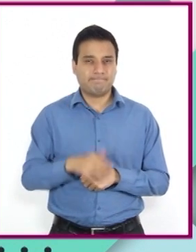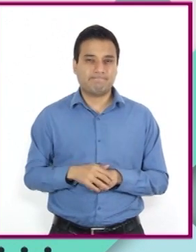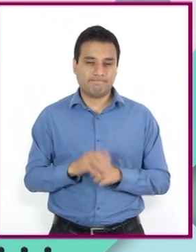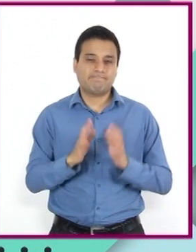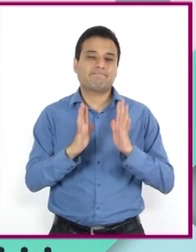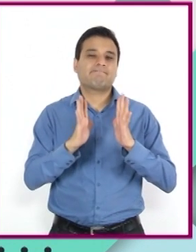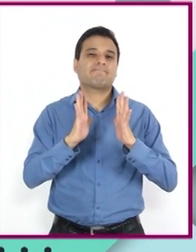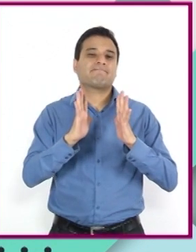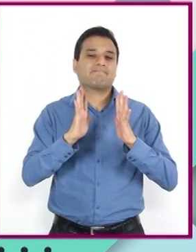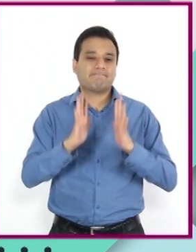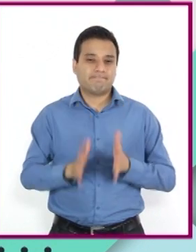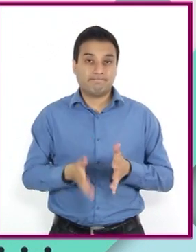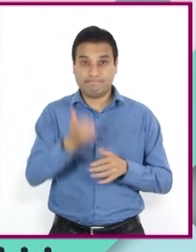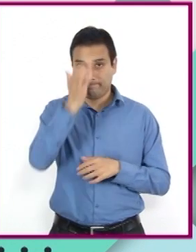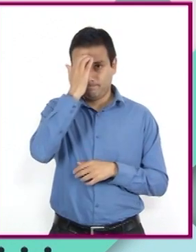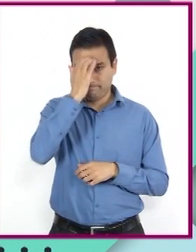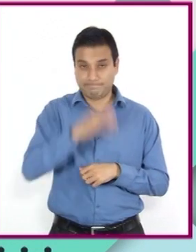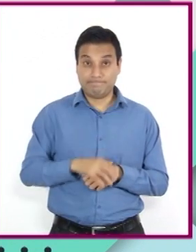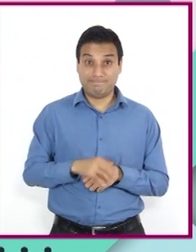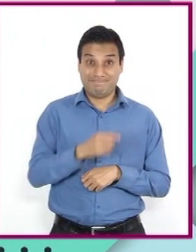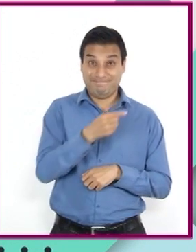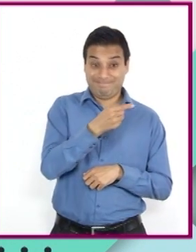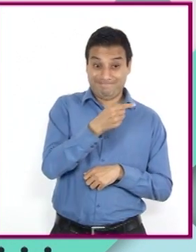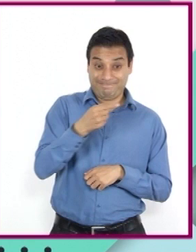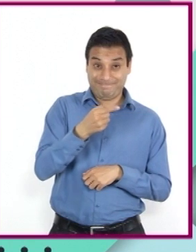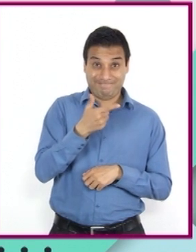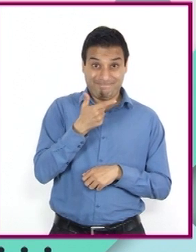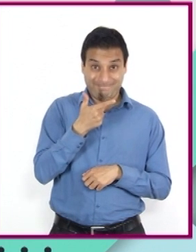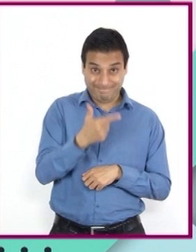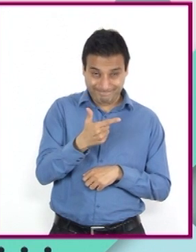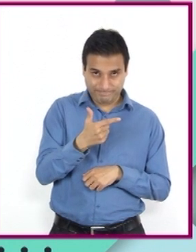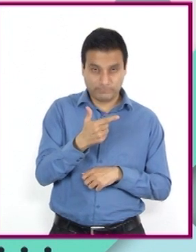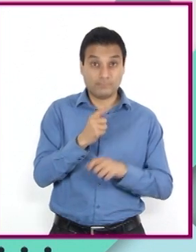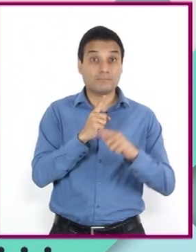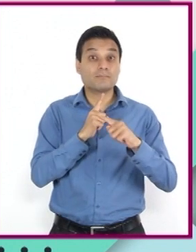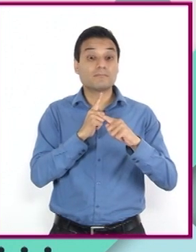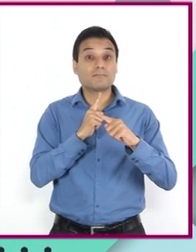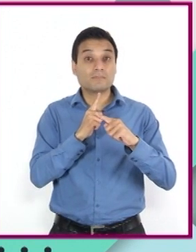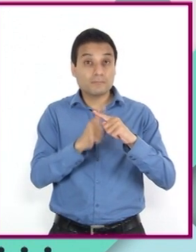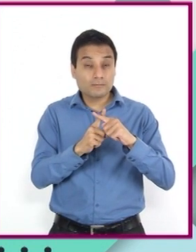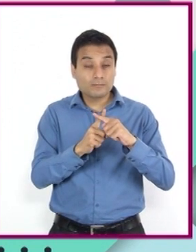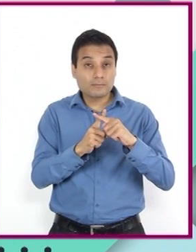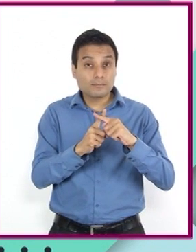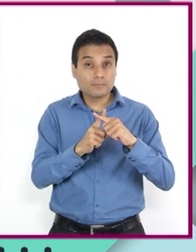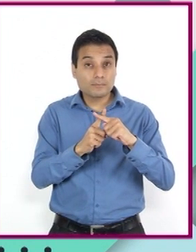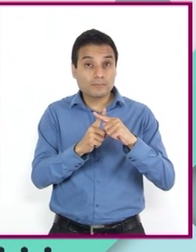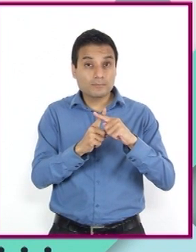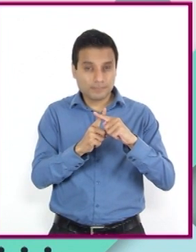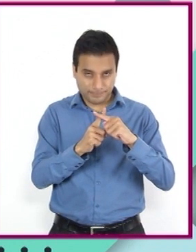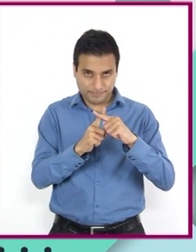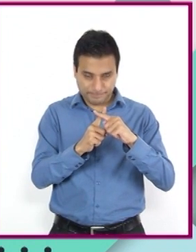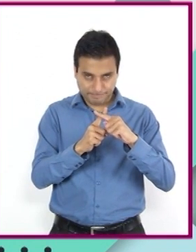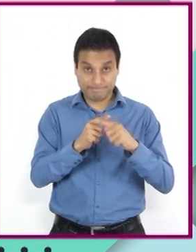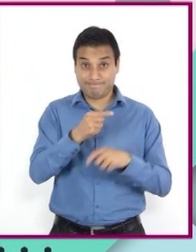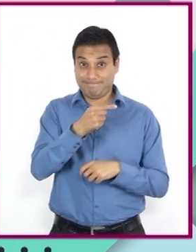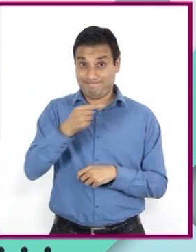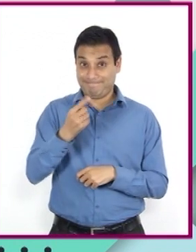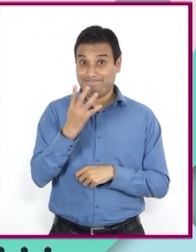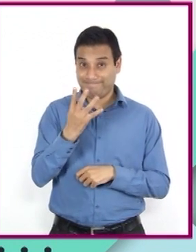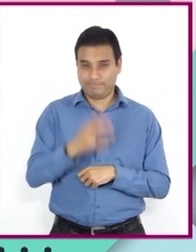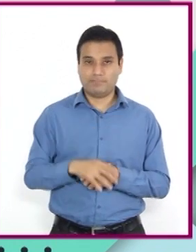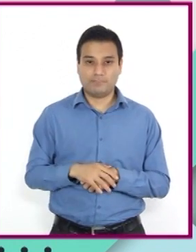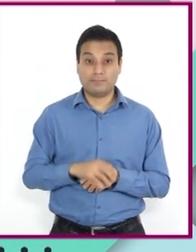primer factor, que es 7 negativo, solo tengo que multiplicar 7 negativo por 4 negativo, que